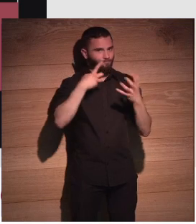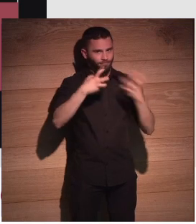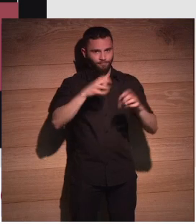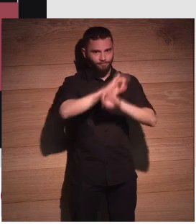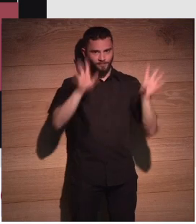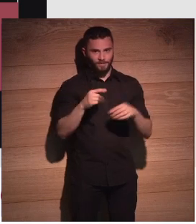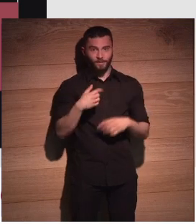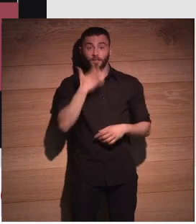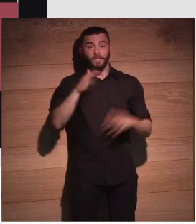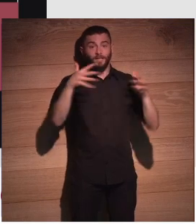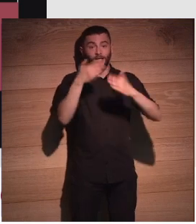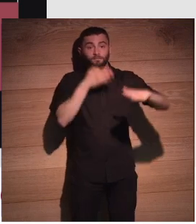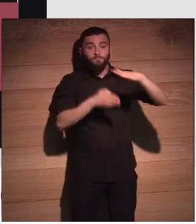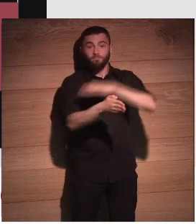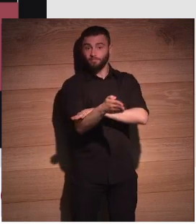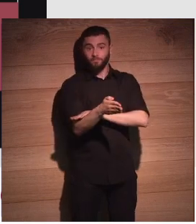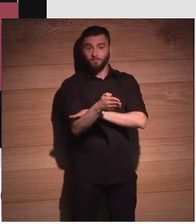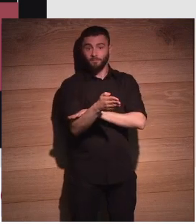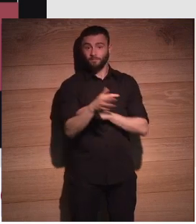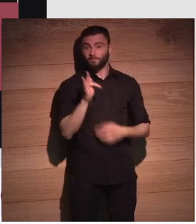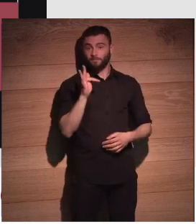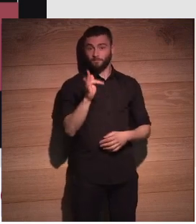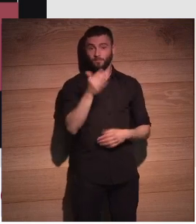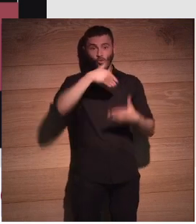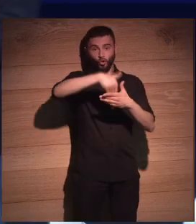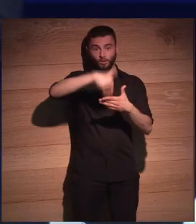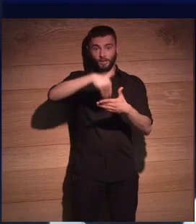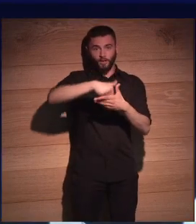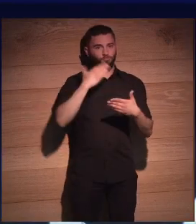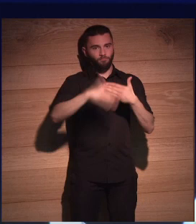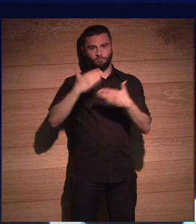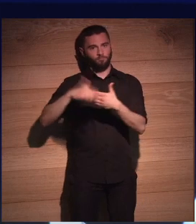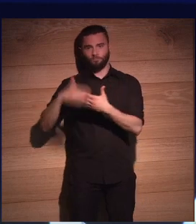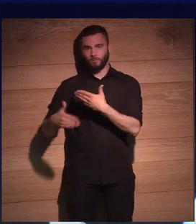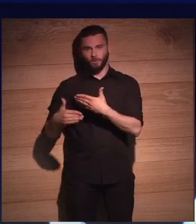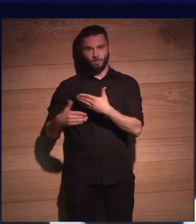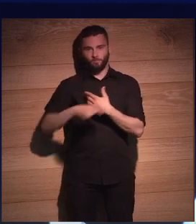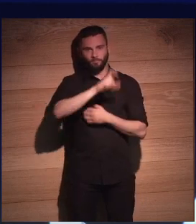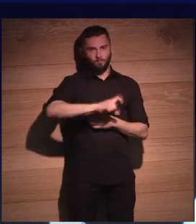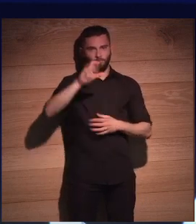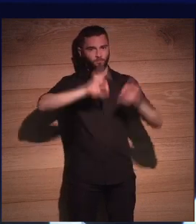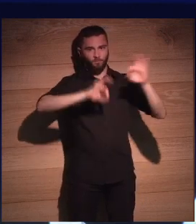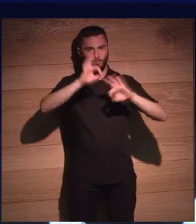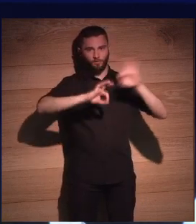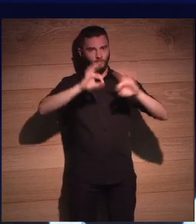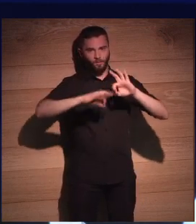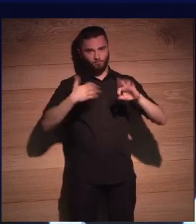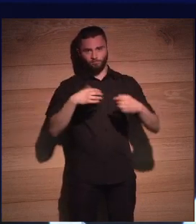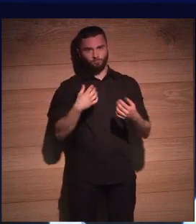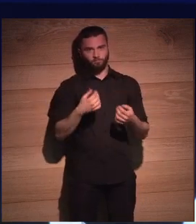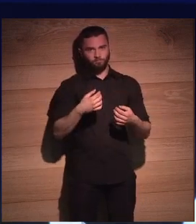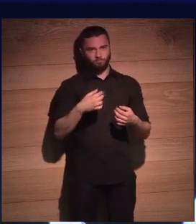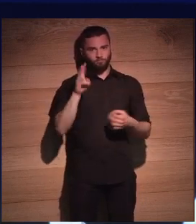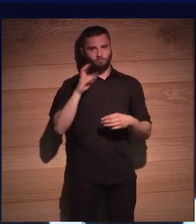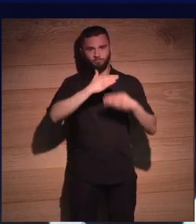produce, el beneficio del contenido que se encuentra en Internet es muy limitado para un porcentaje de la población mundial muy alto. De gente que